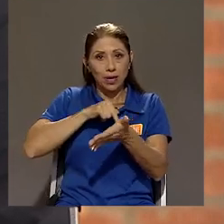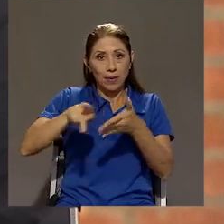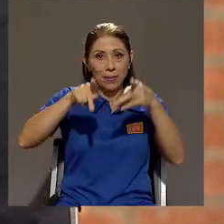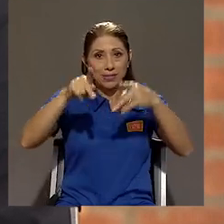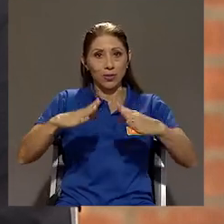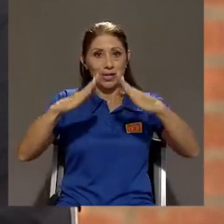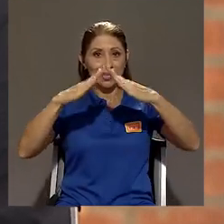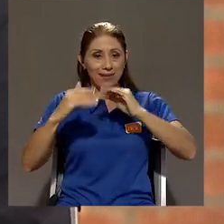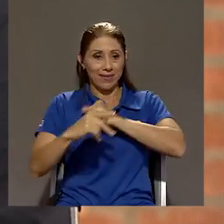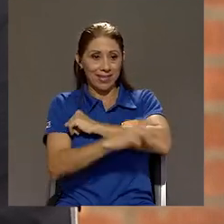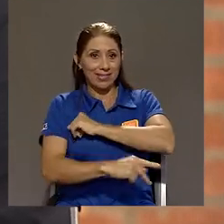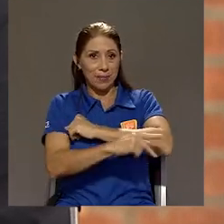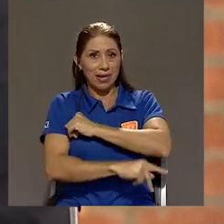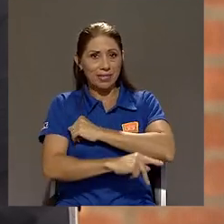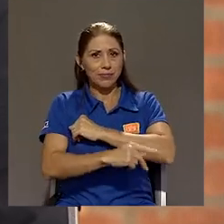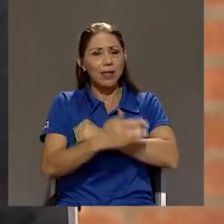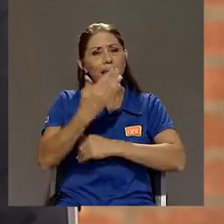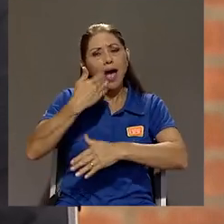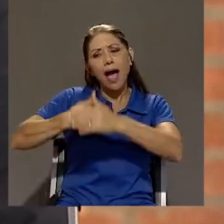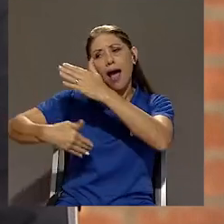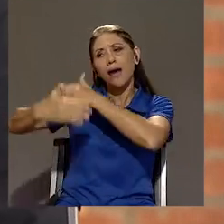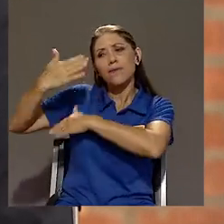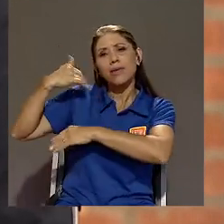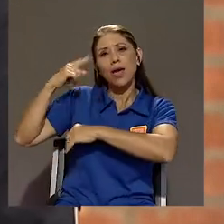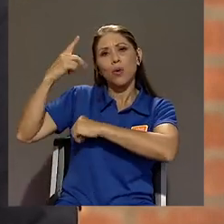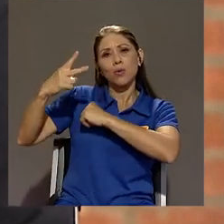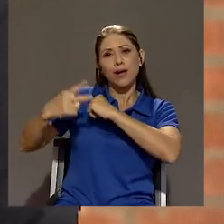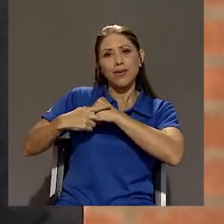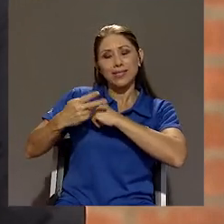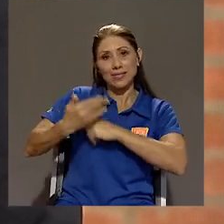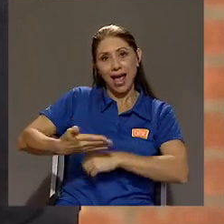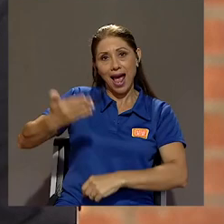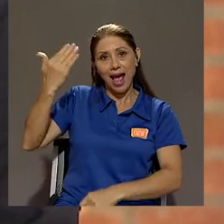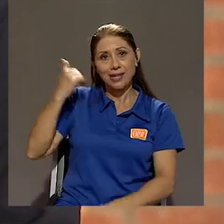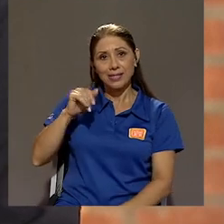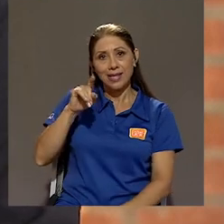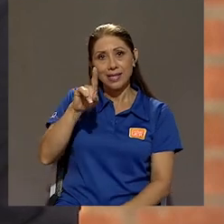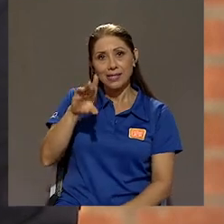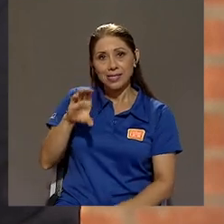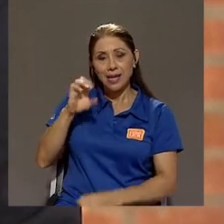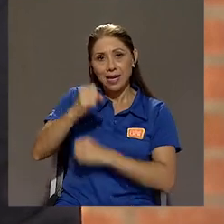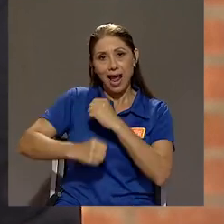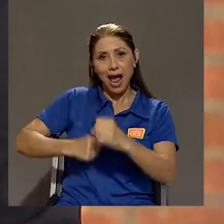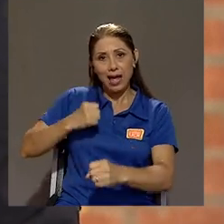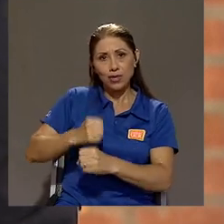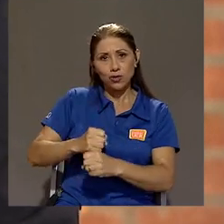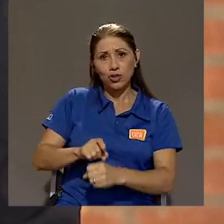los habitantes de este país, hace 100 años,